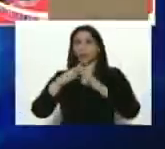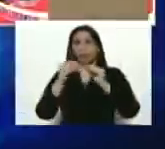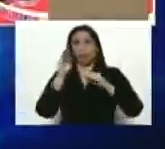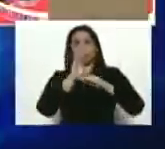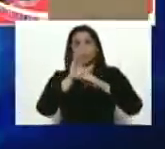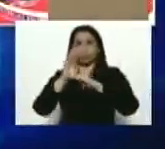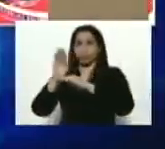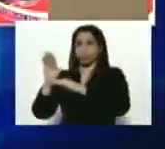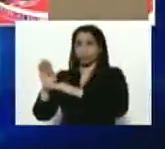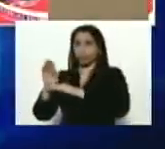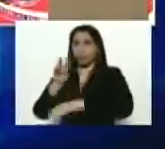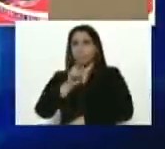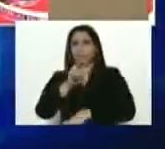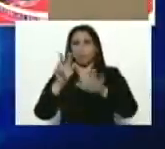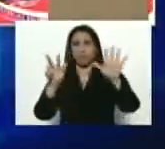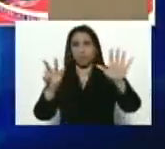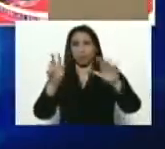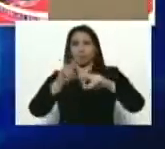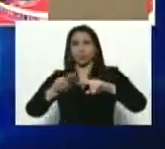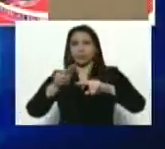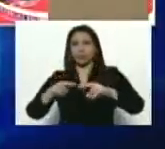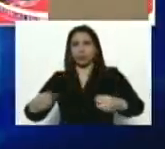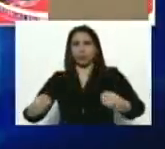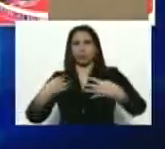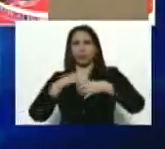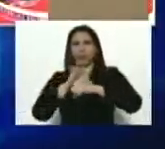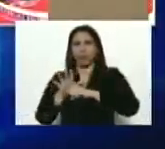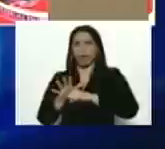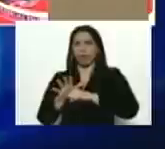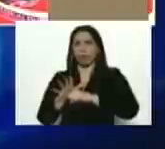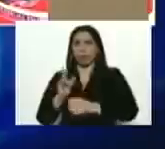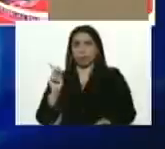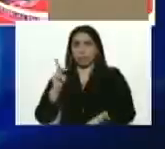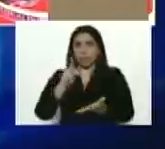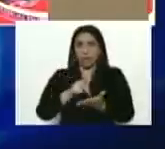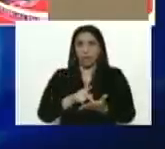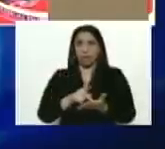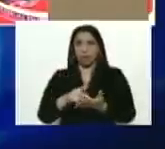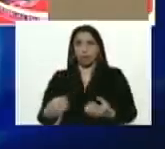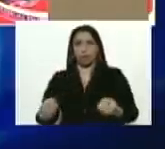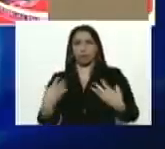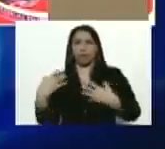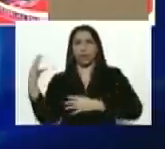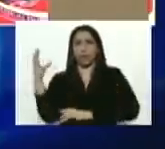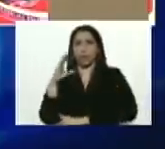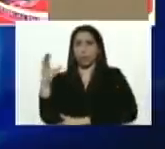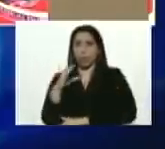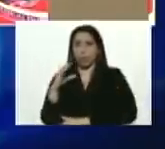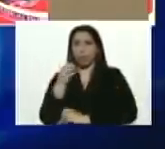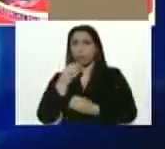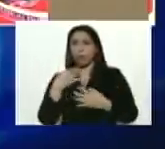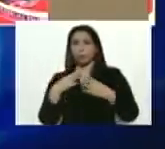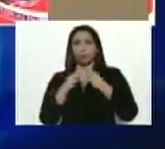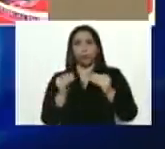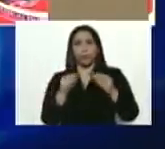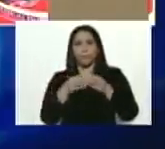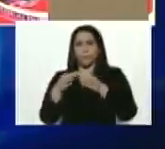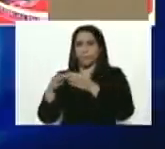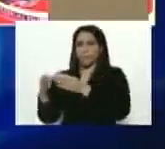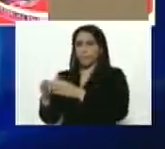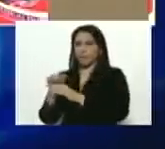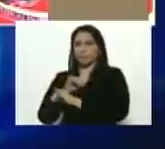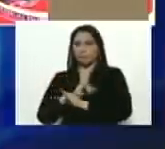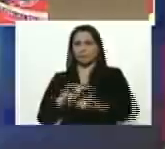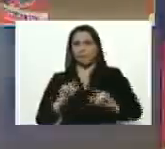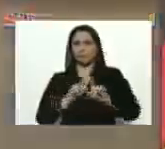cuidados. 28 niños contagiados, que llegaron contagiados de Colombia. Bueno, todos los casos ya fueron